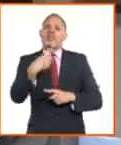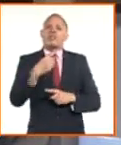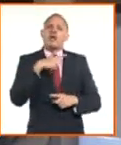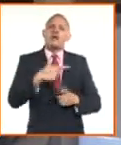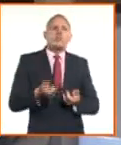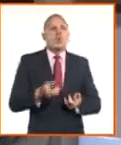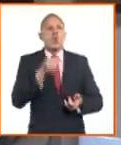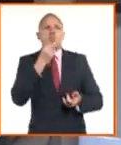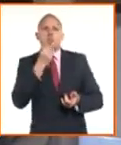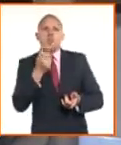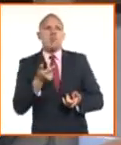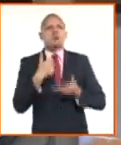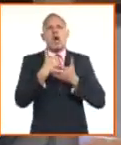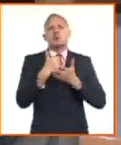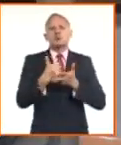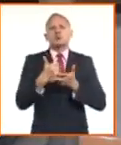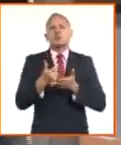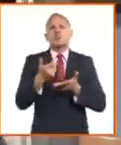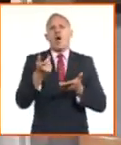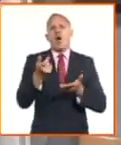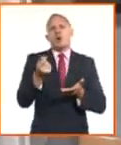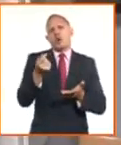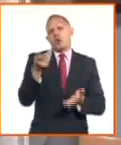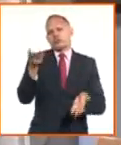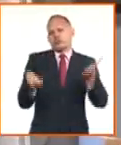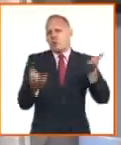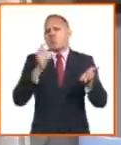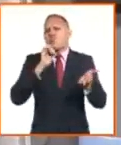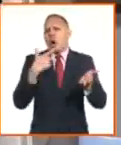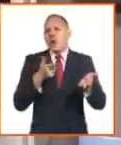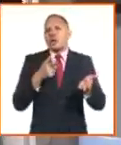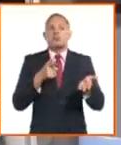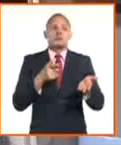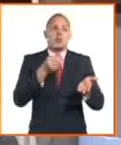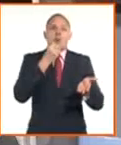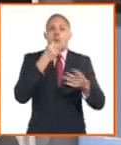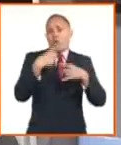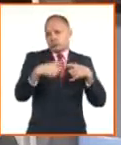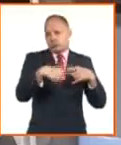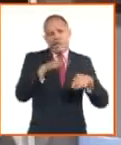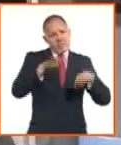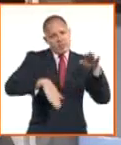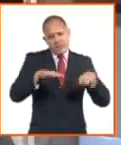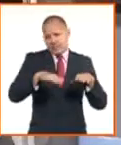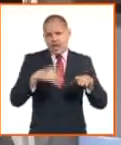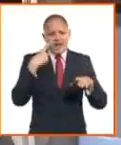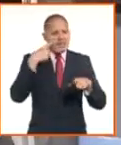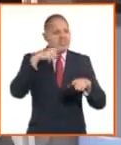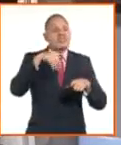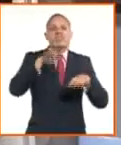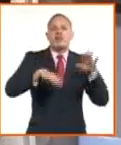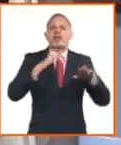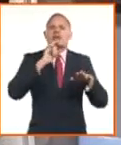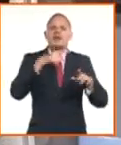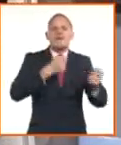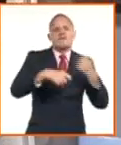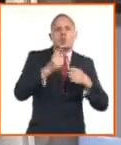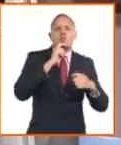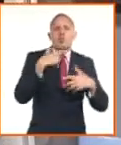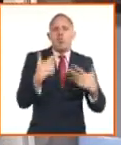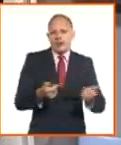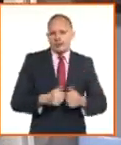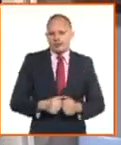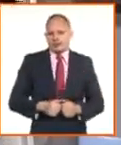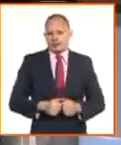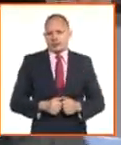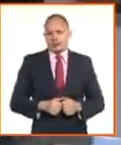puede haber un tipo de cambio de equilibrio del mercado cambiario, con sus fuentes y sus destinos, el tipo de cambio que equilibra ese mercado. No significa que sea el